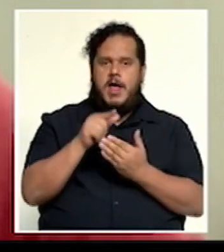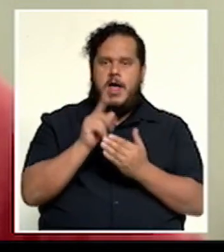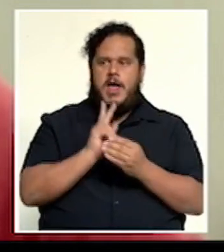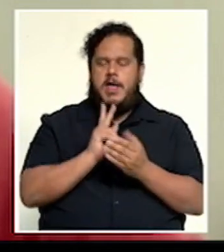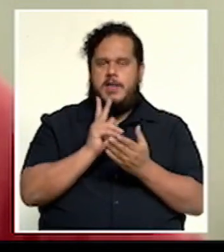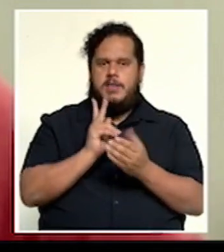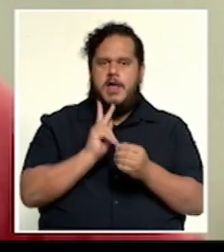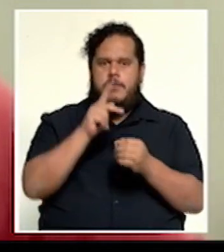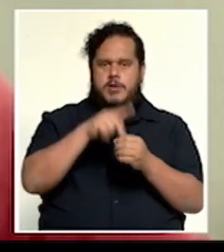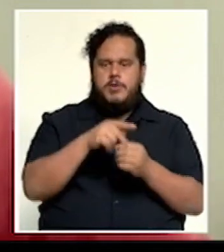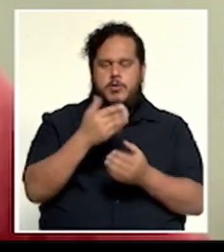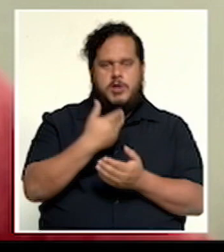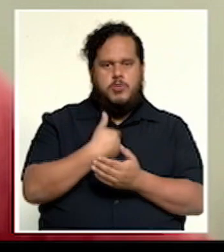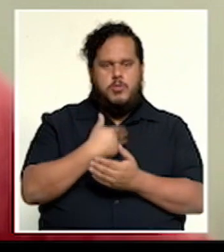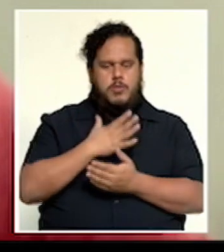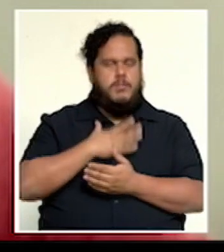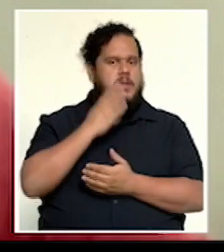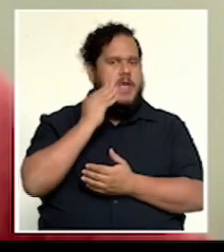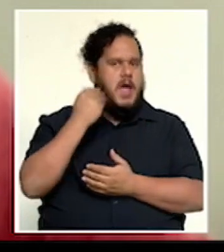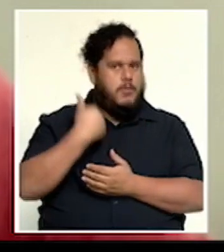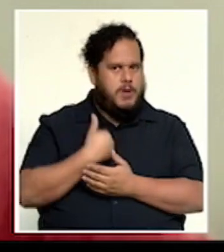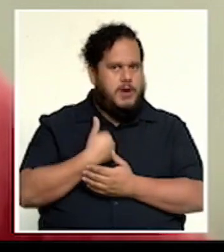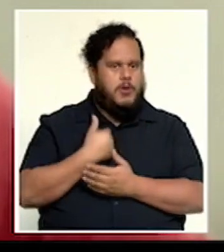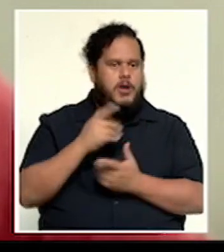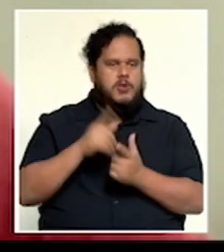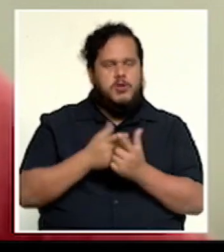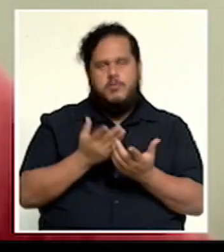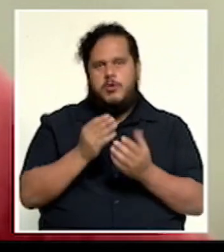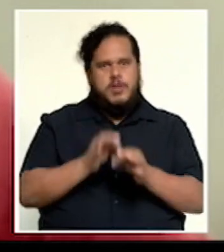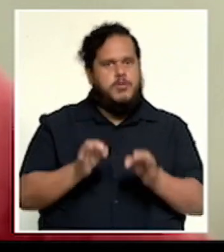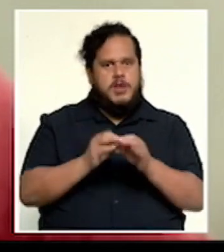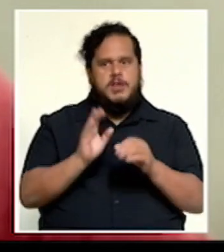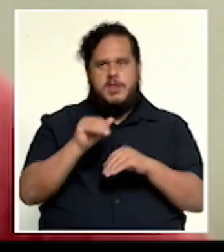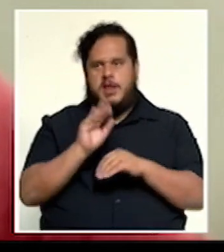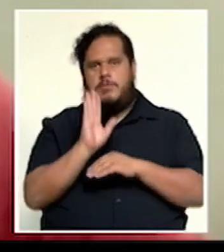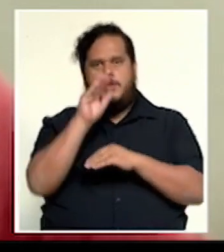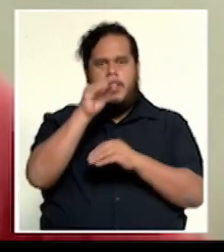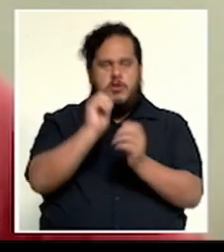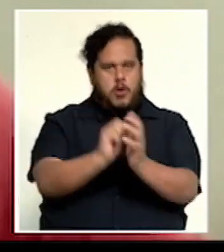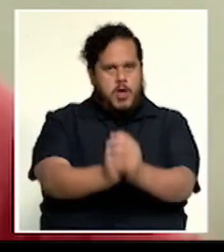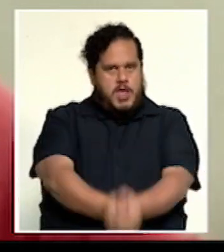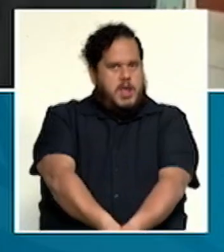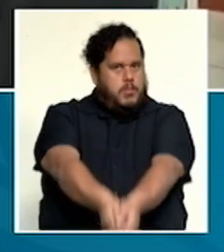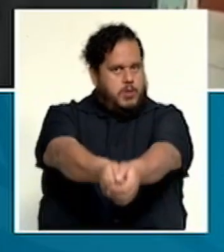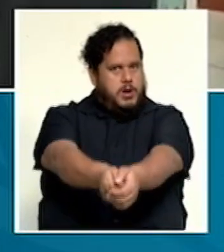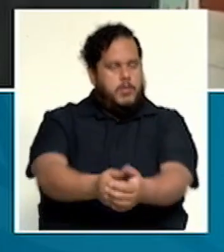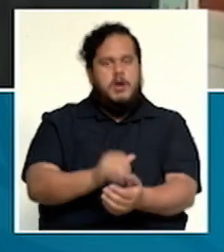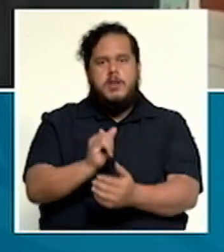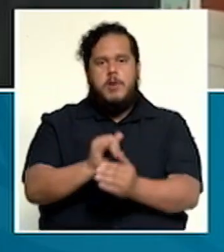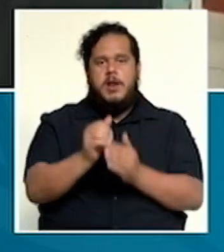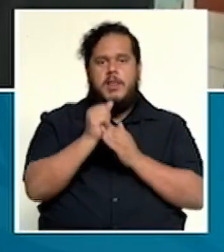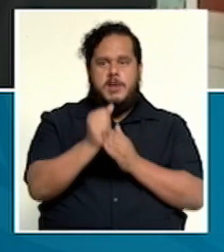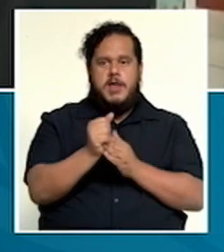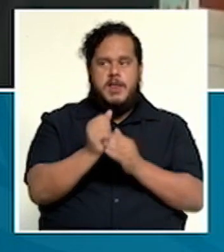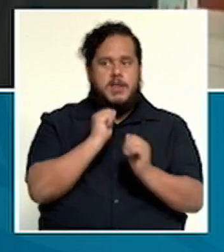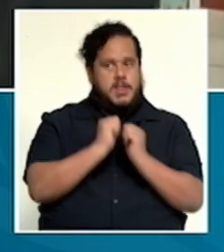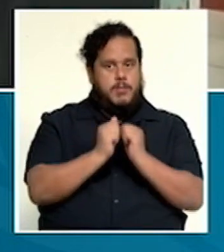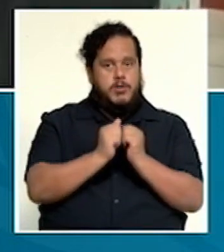que tenía mi abuelo, se destacaron en el baloncesto, en el voleibol, en otros deportes, también en la dirigencia